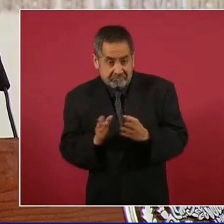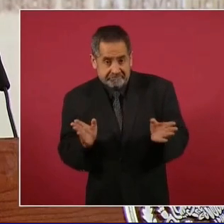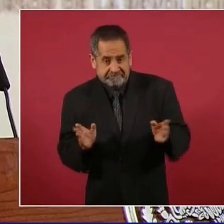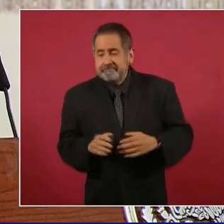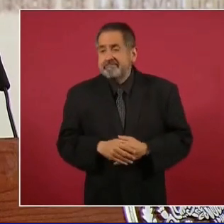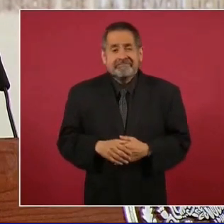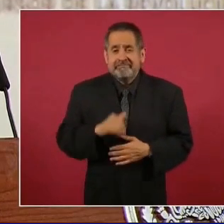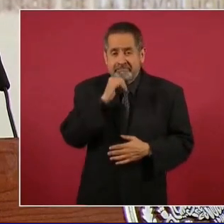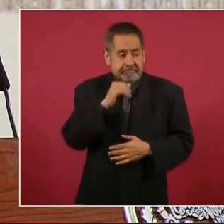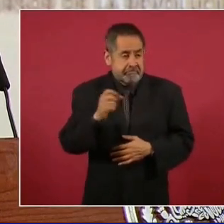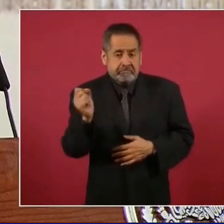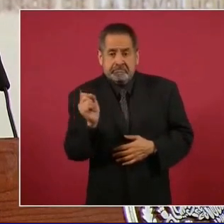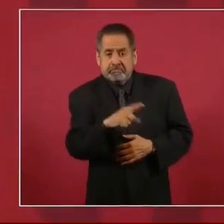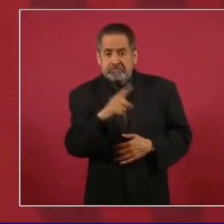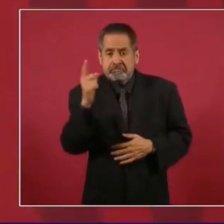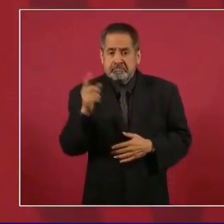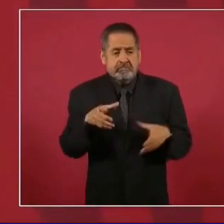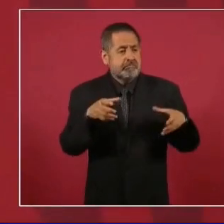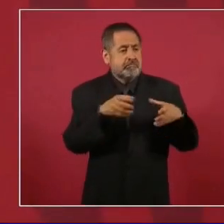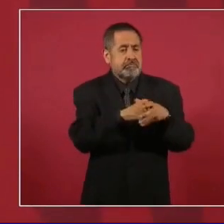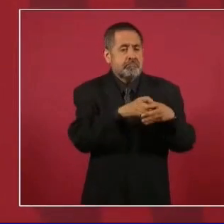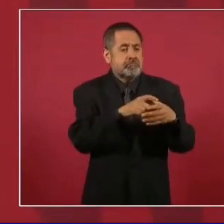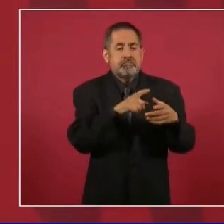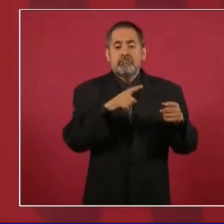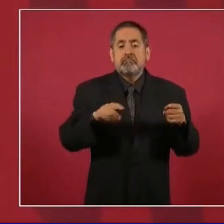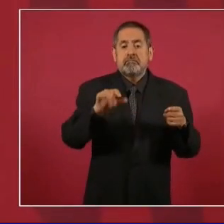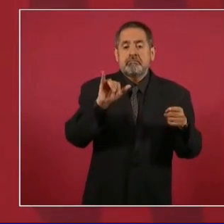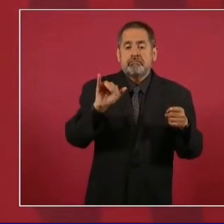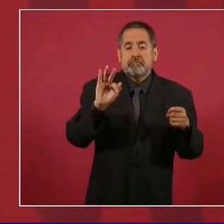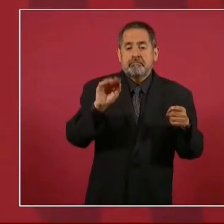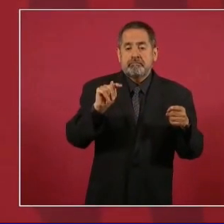No, ese instituto está tomado.